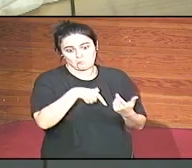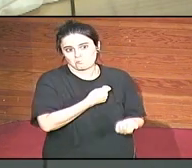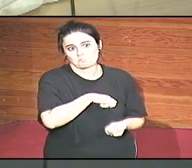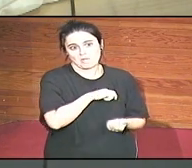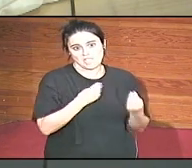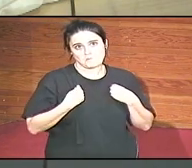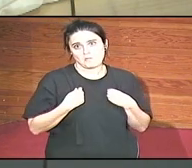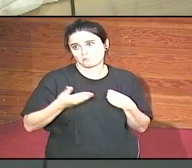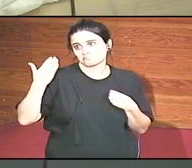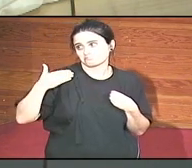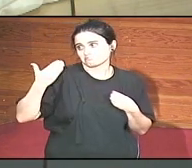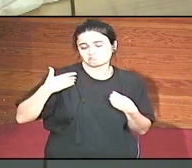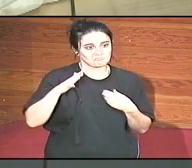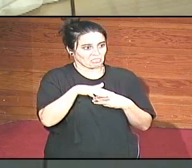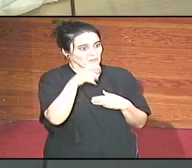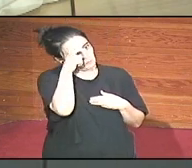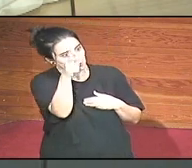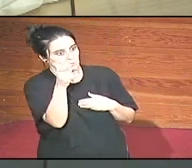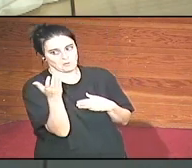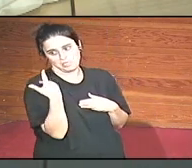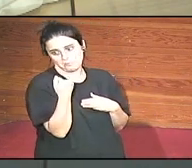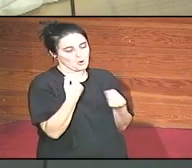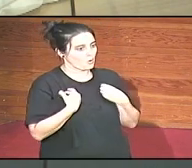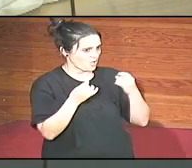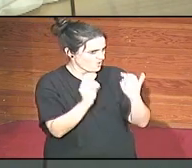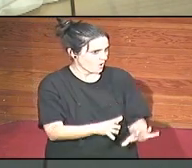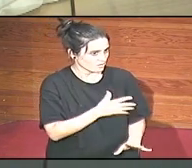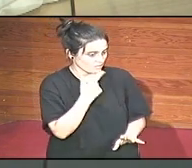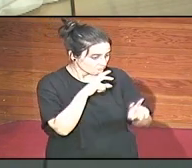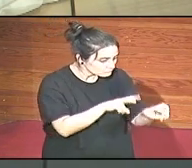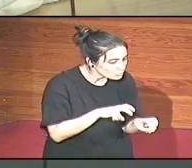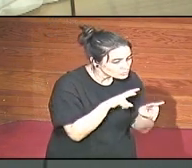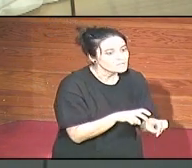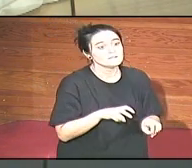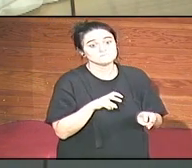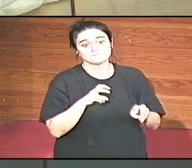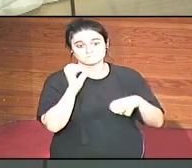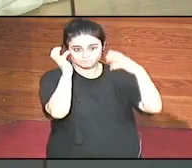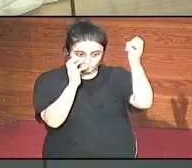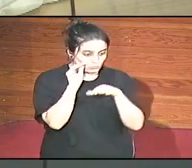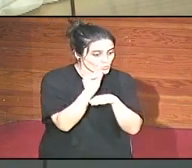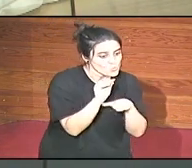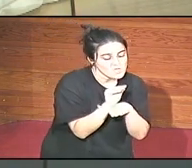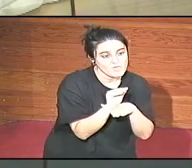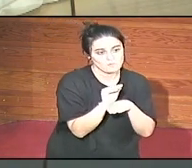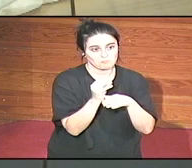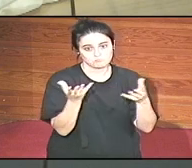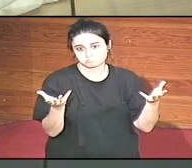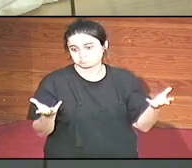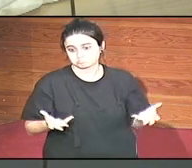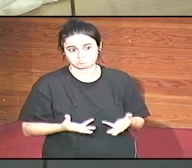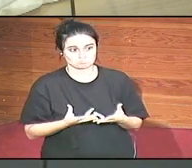no tanto en las zonas rurales pues cultivan cuidan de sus de sus animales y viven una vida